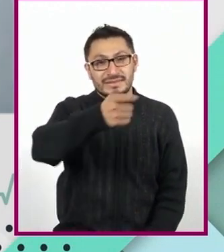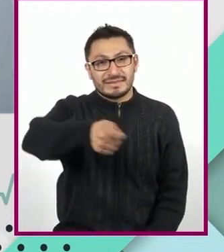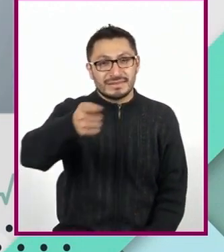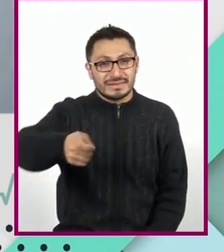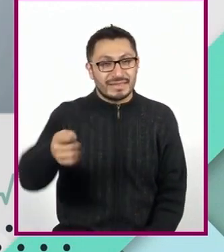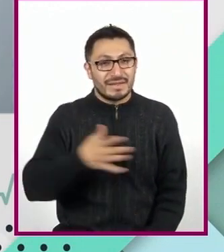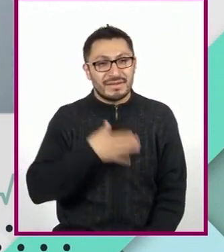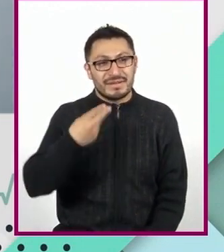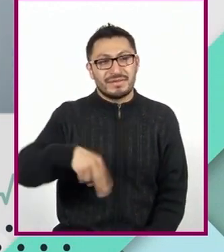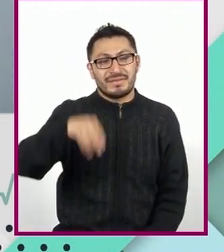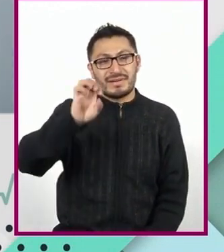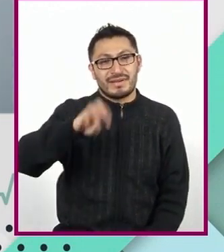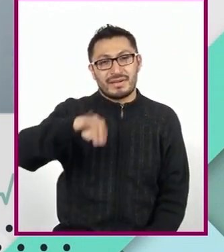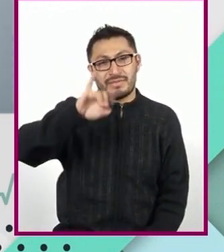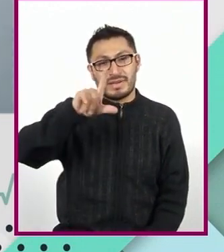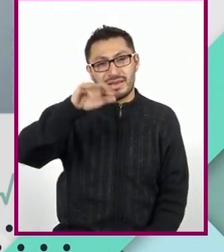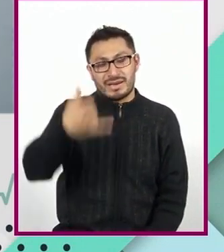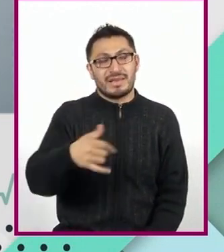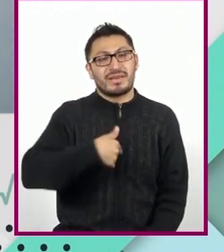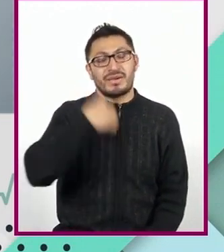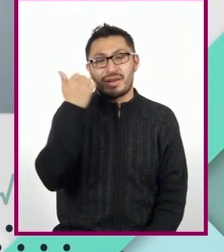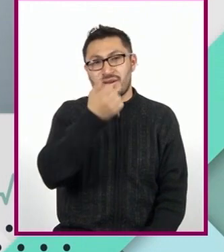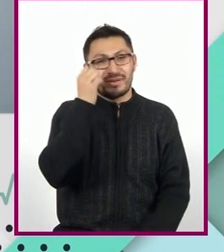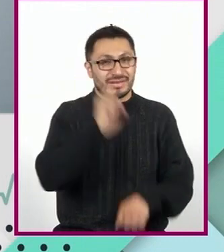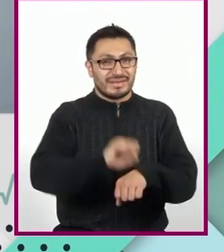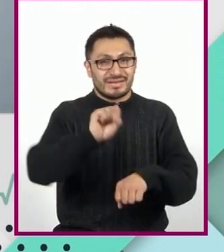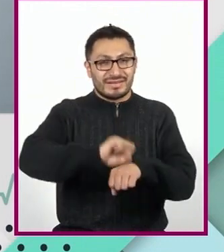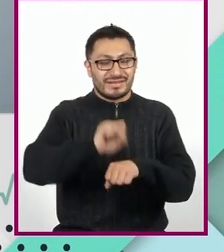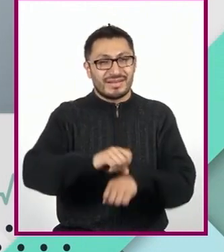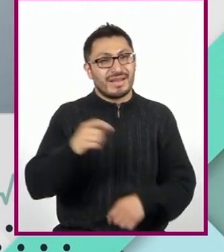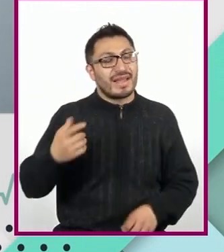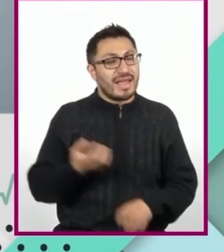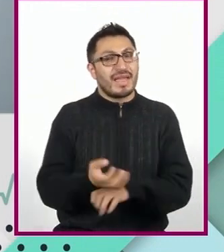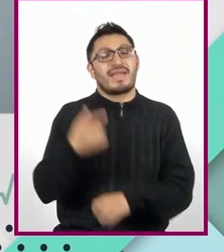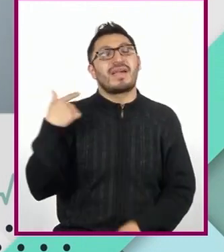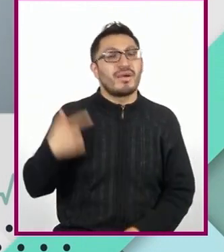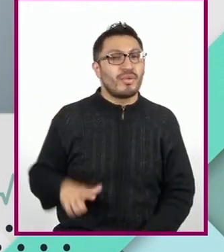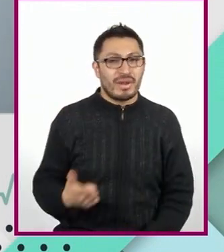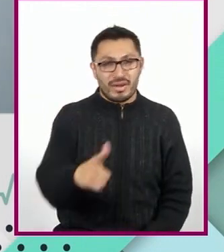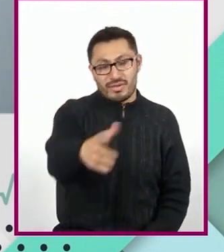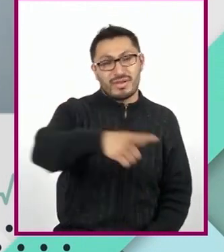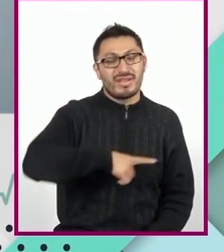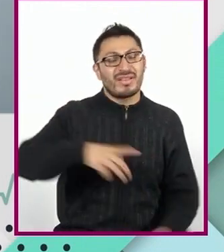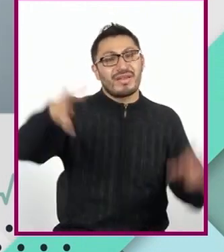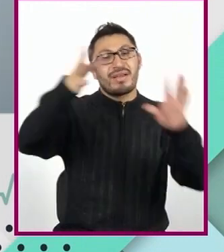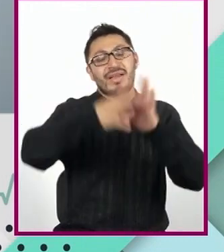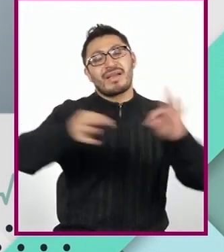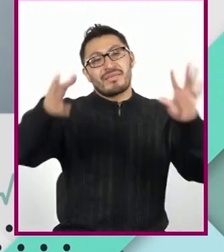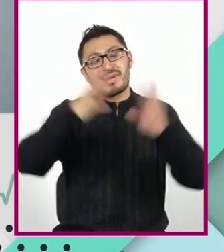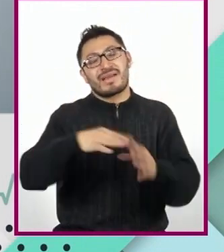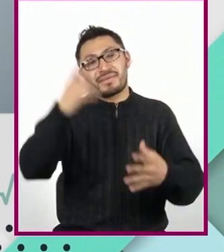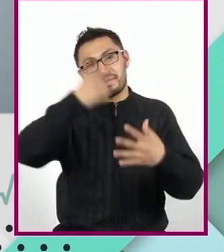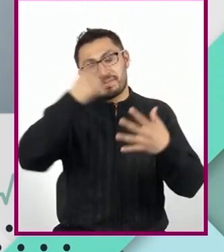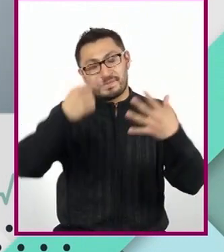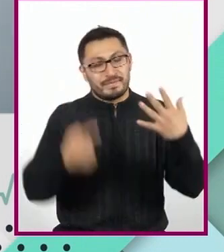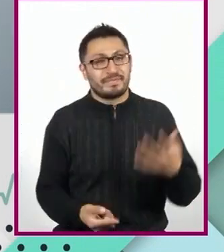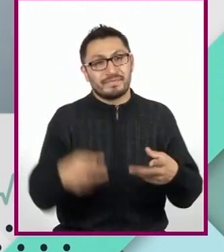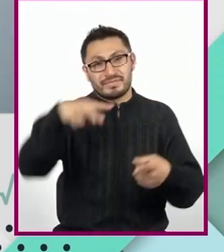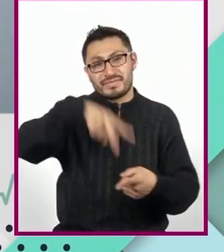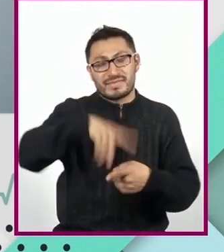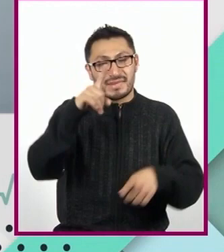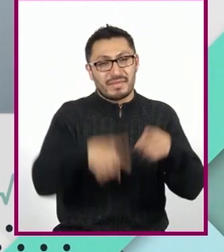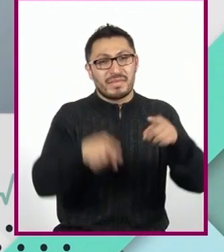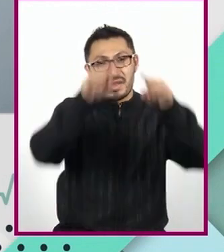es Emily y soy alumna de secundaria del estado de Guanajuato y les hablaré sobre la clasificación de triángulos de acuerdo a la medida de